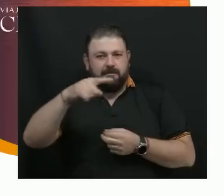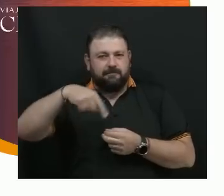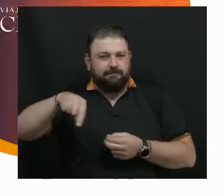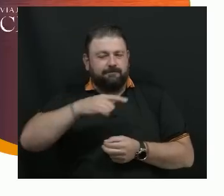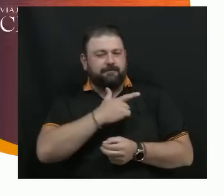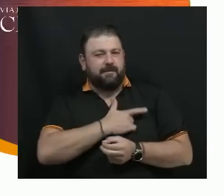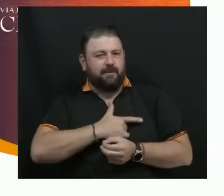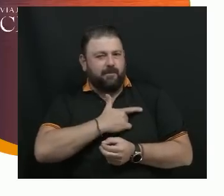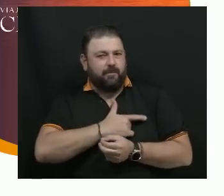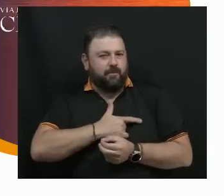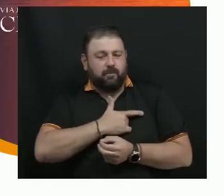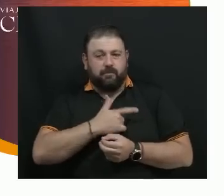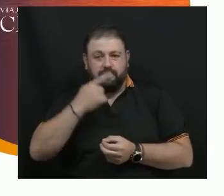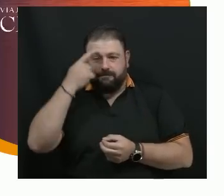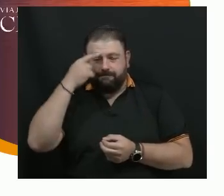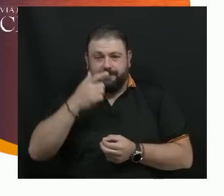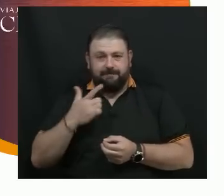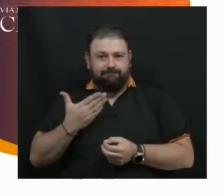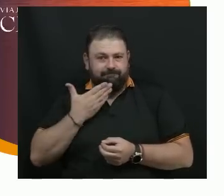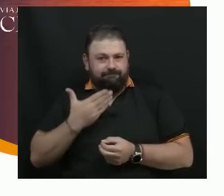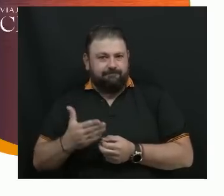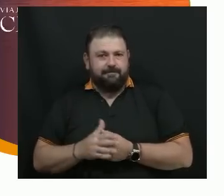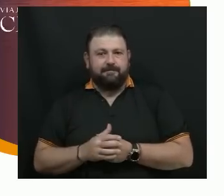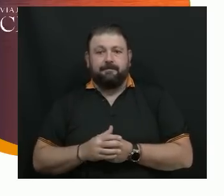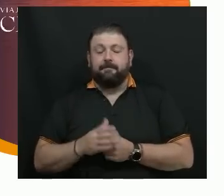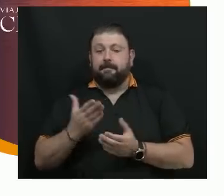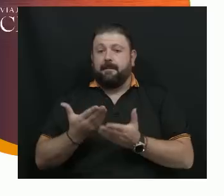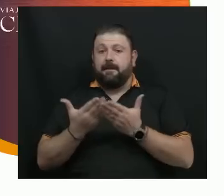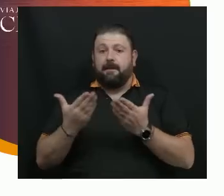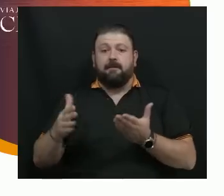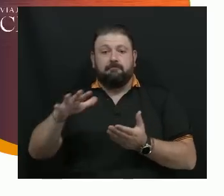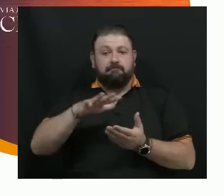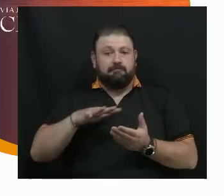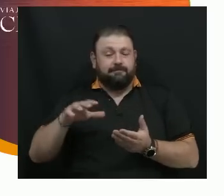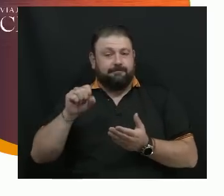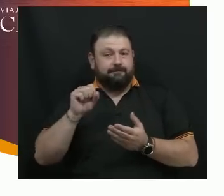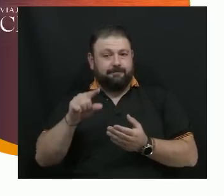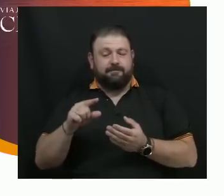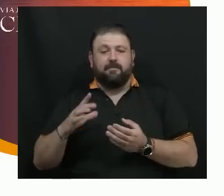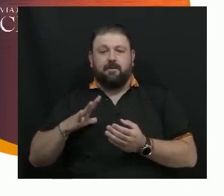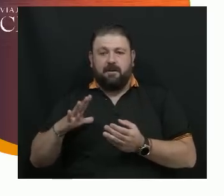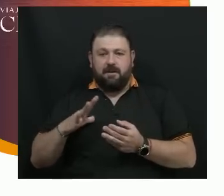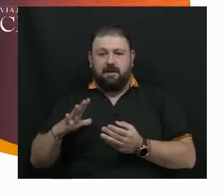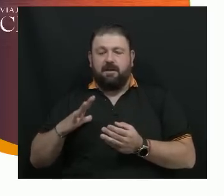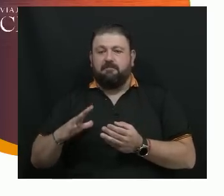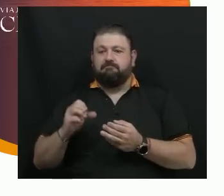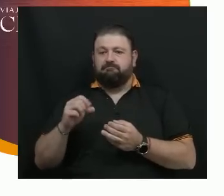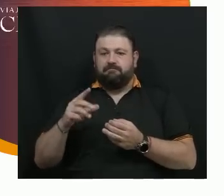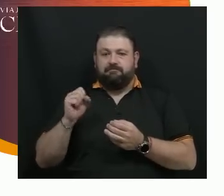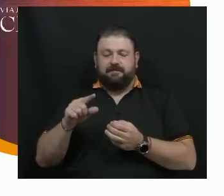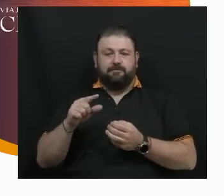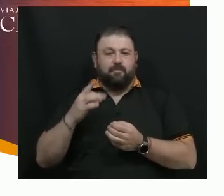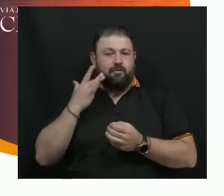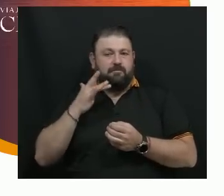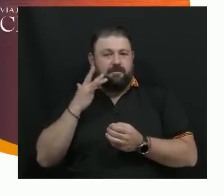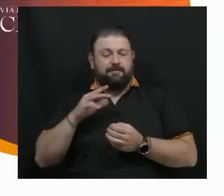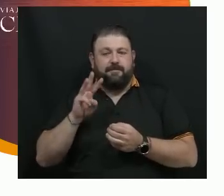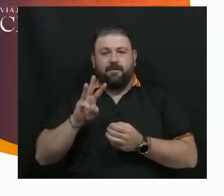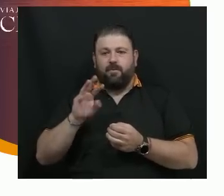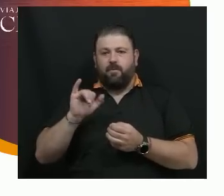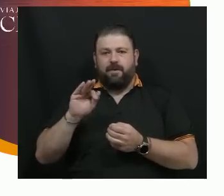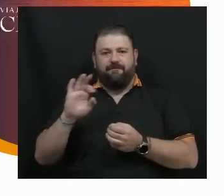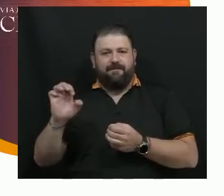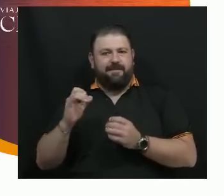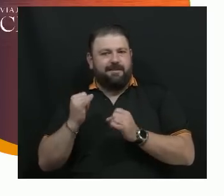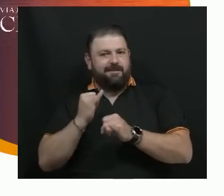este crédito. Y aparte, Wi-Fi a bordo durante todo el recorrido, ¿no? Esto está increíble porque el Wi-Fi es un